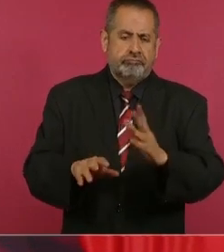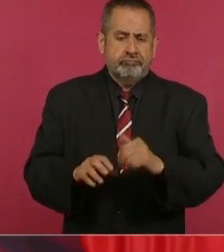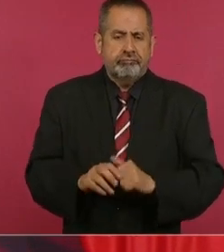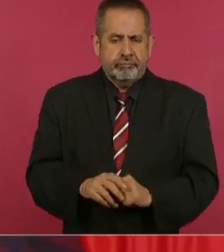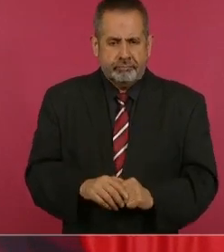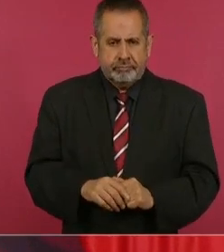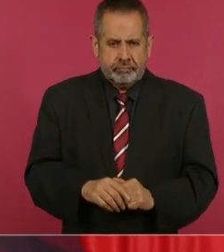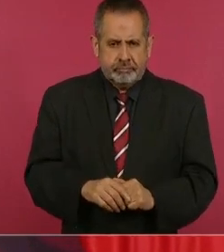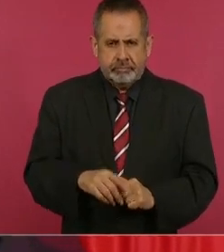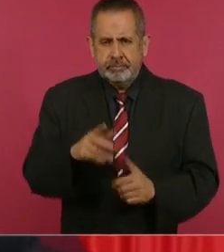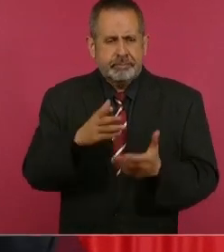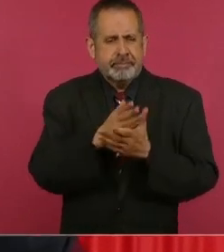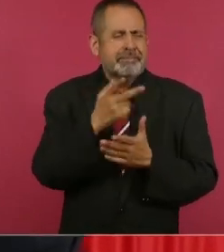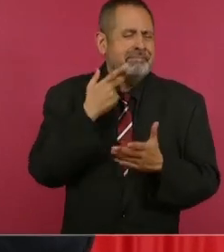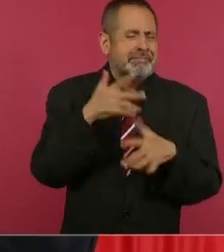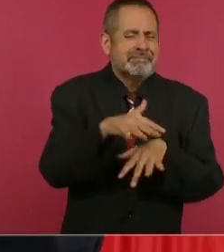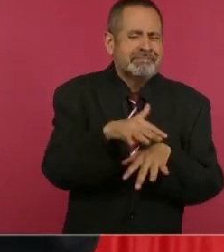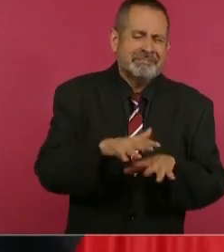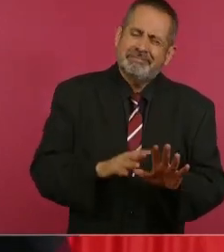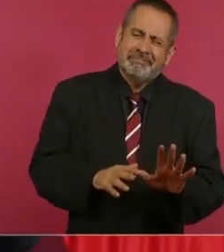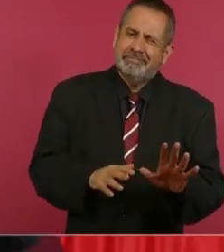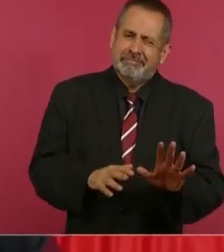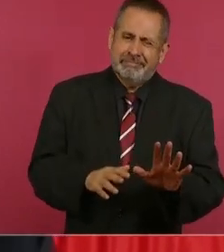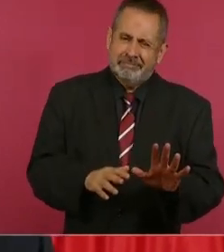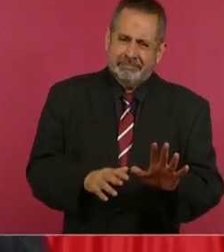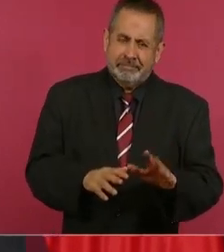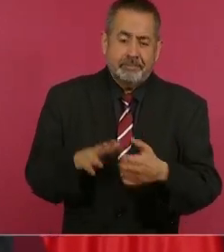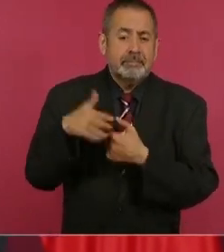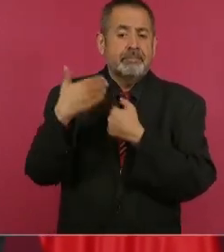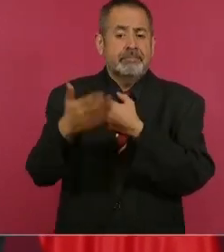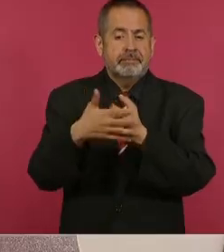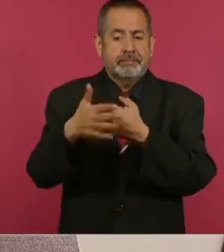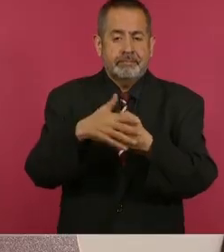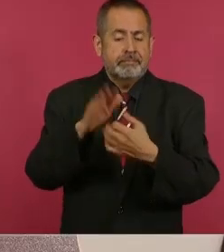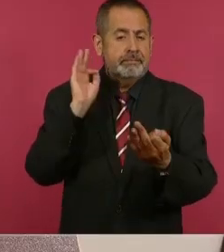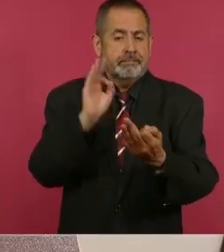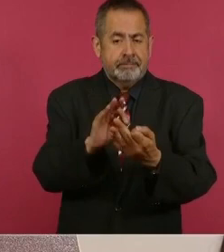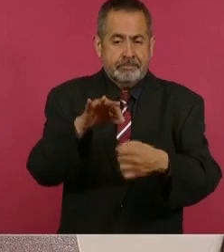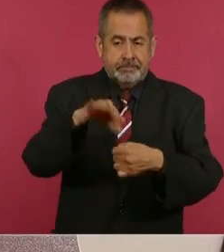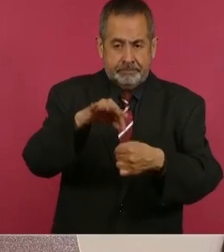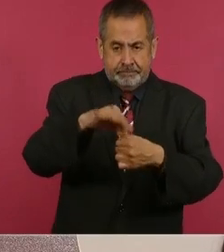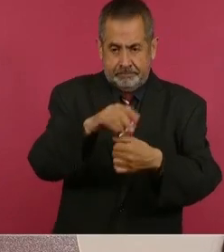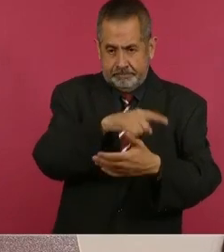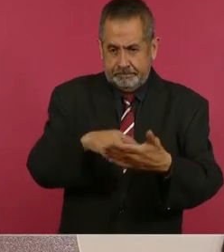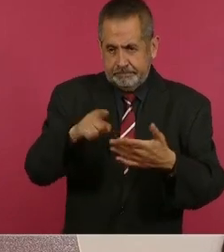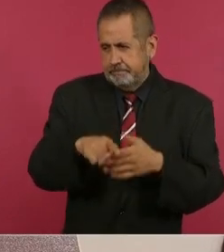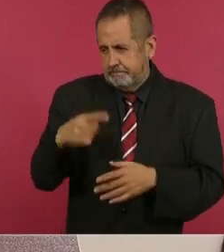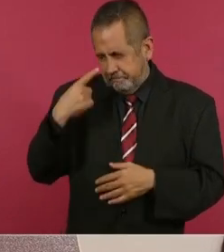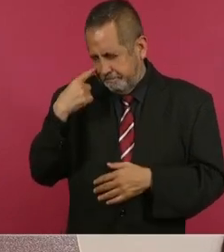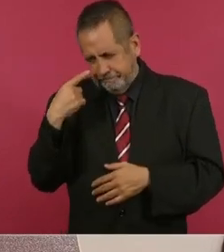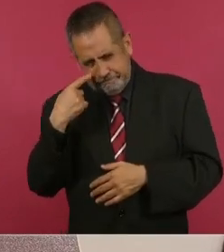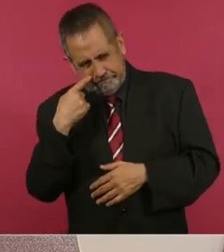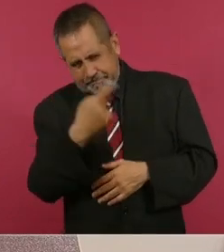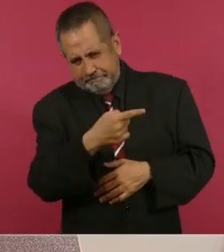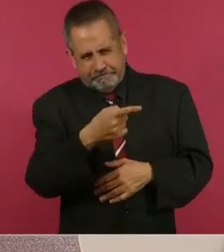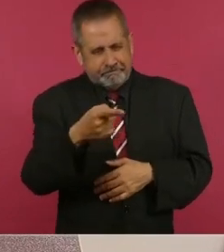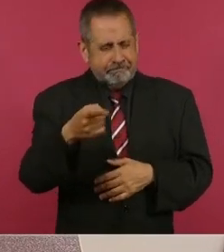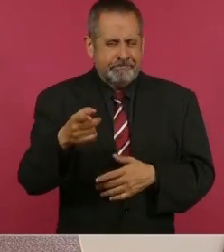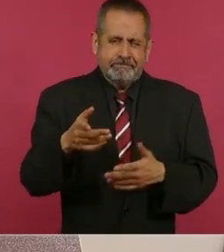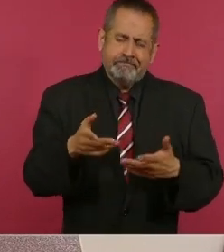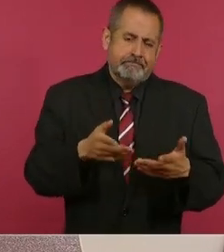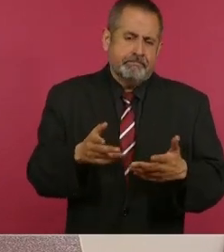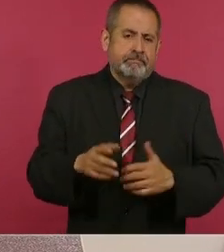Entonces, no nos metamos porque vienen las elecciones. Ya ustedes se dan cuenta.